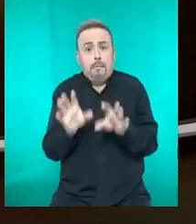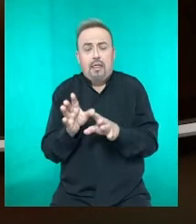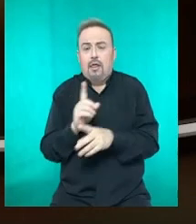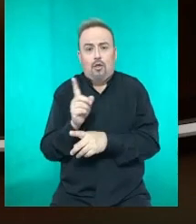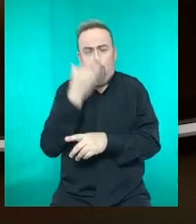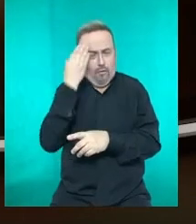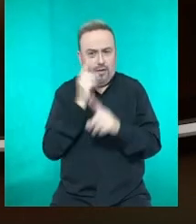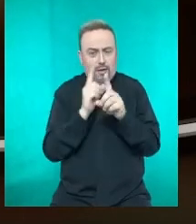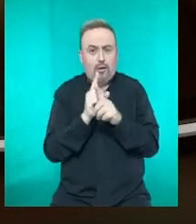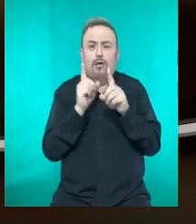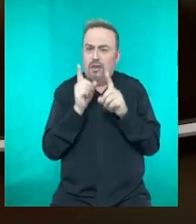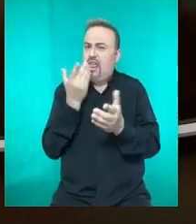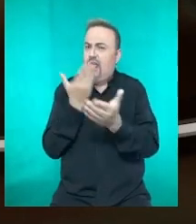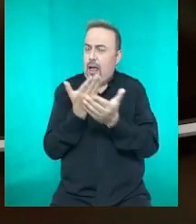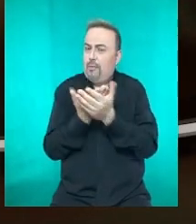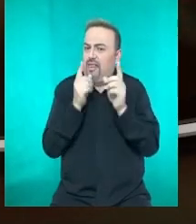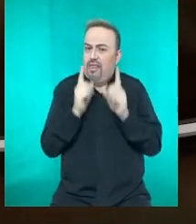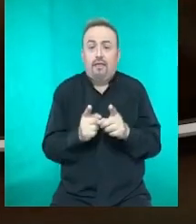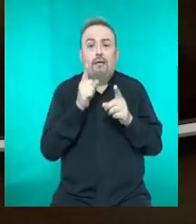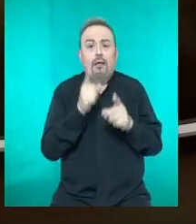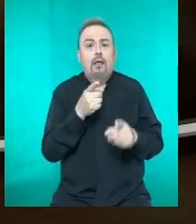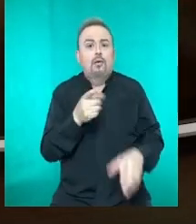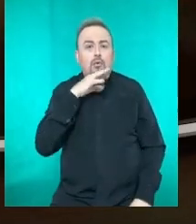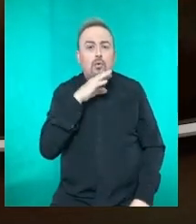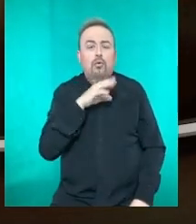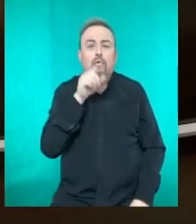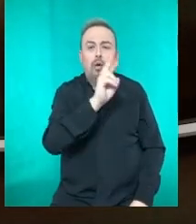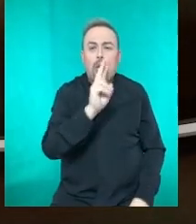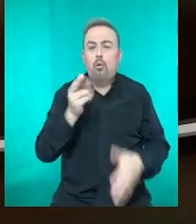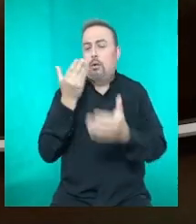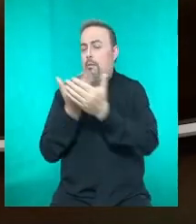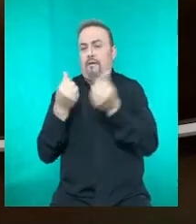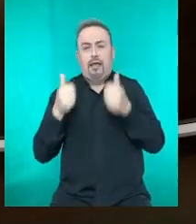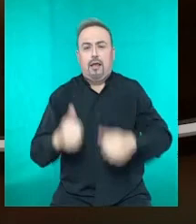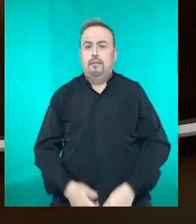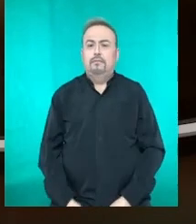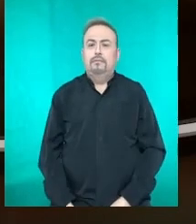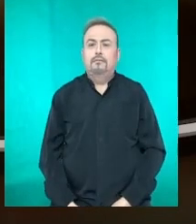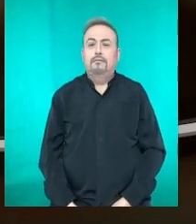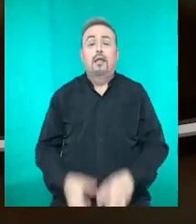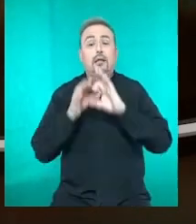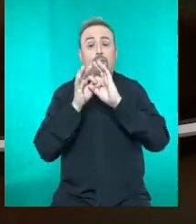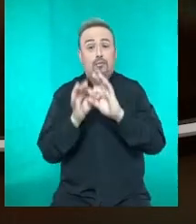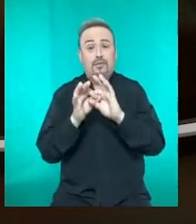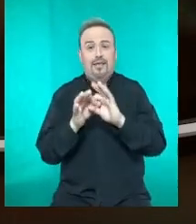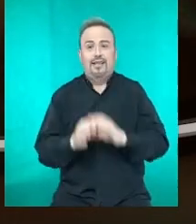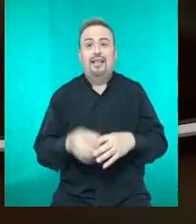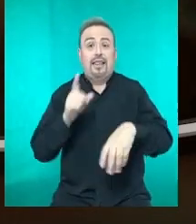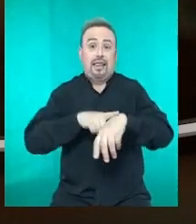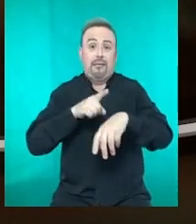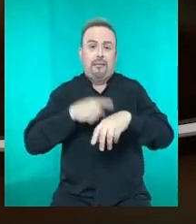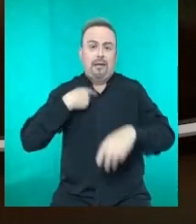algo que debemos aprovechar para optimizar el uso eficiente de los recursos. Muchas gracias por el tiempo para